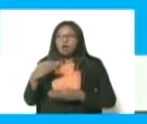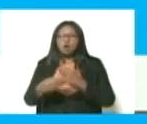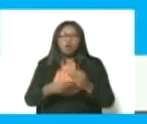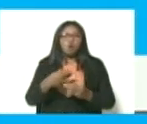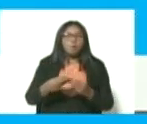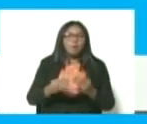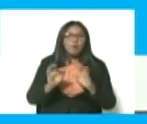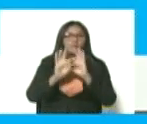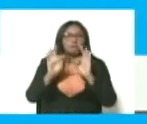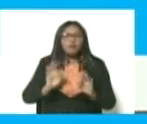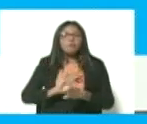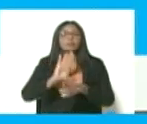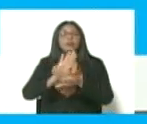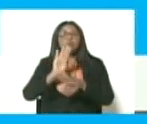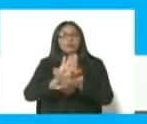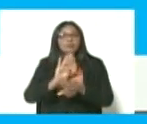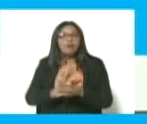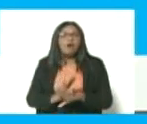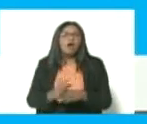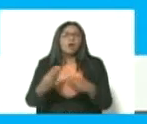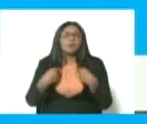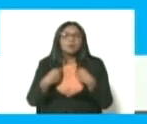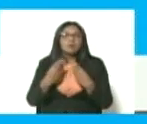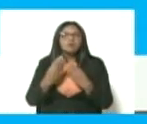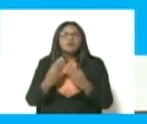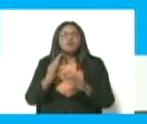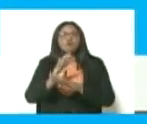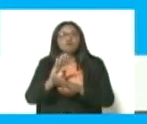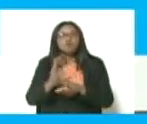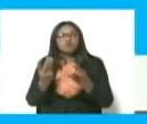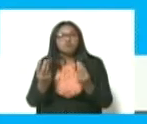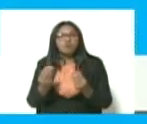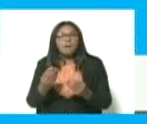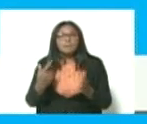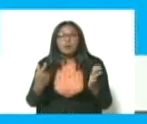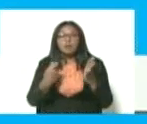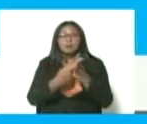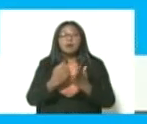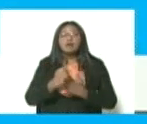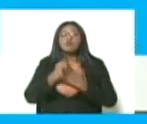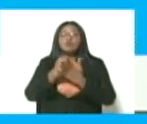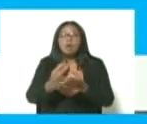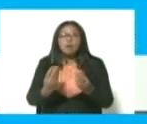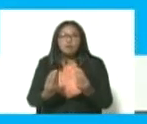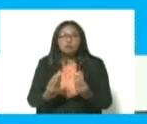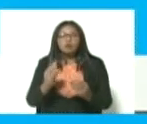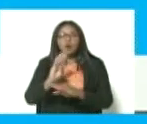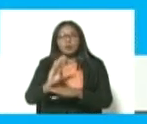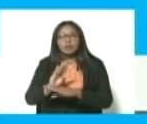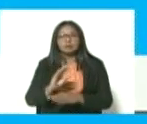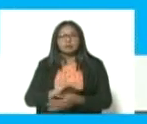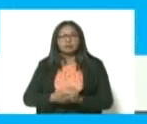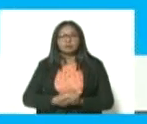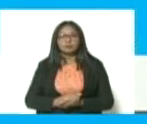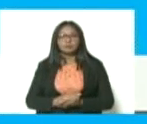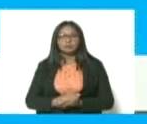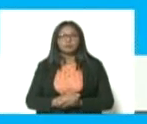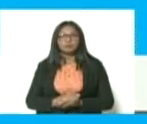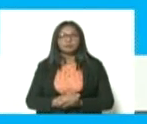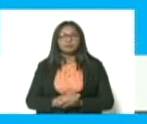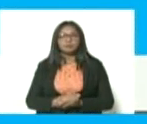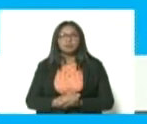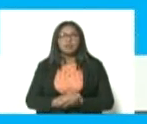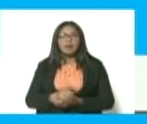el método de la prevención y, bueno, la vacuna va a ayudar bastante en ese método de la prevención. Sobre un